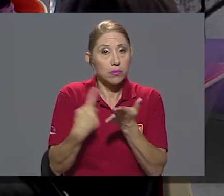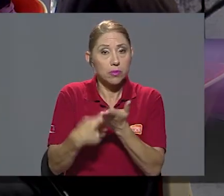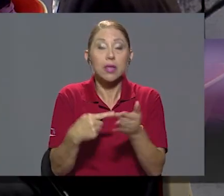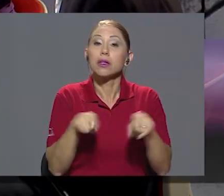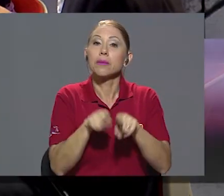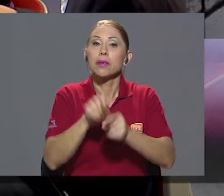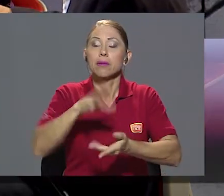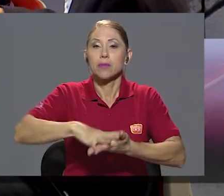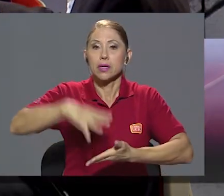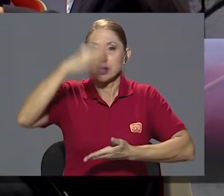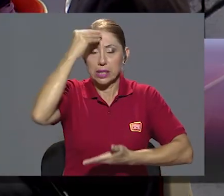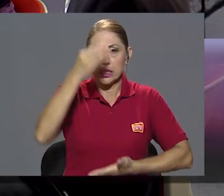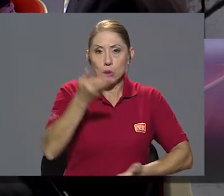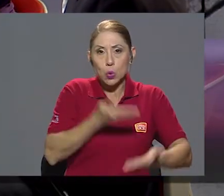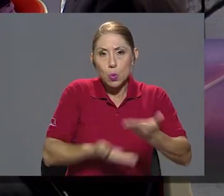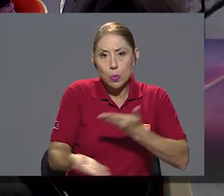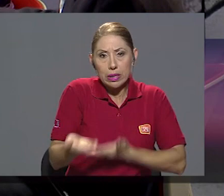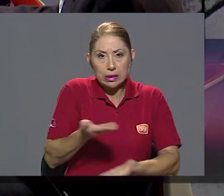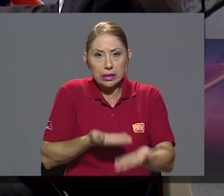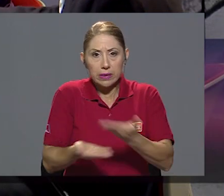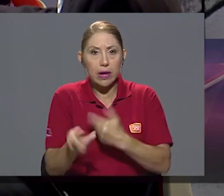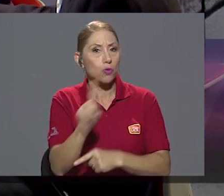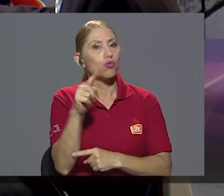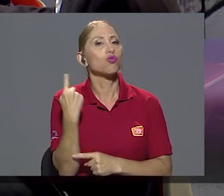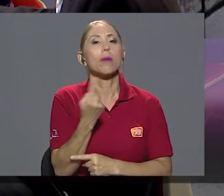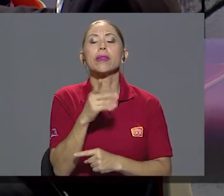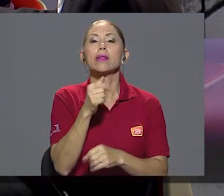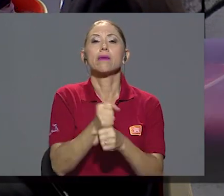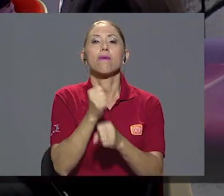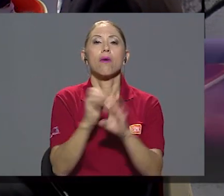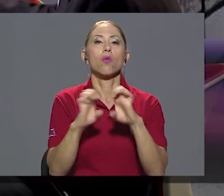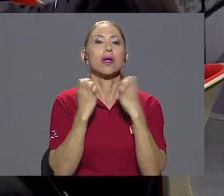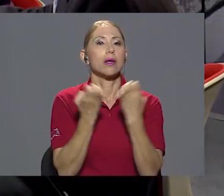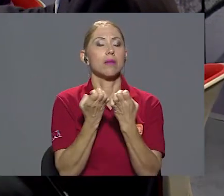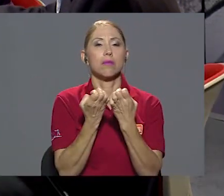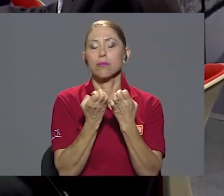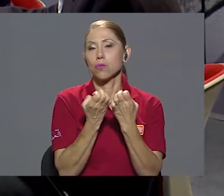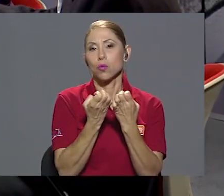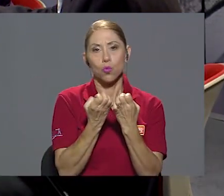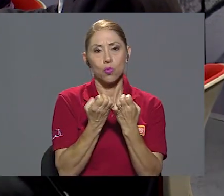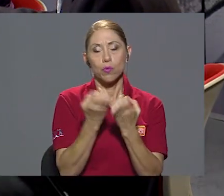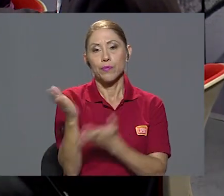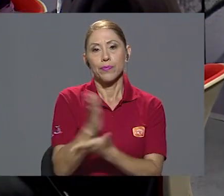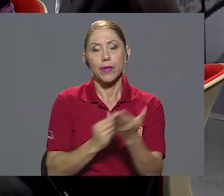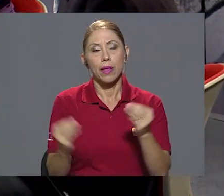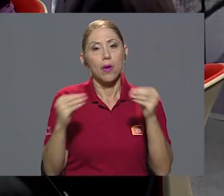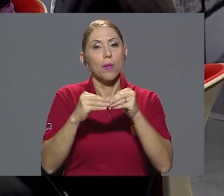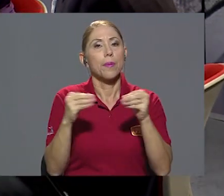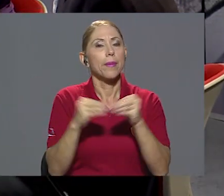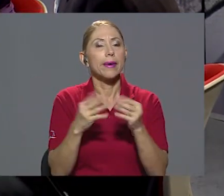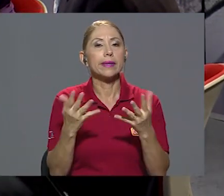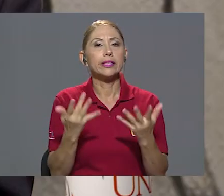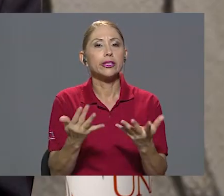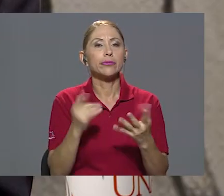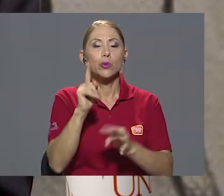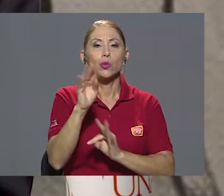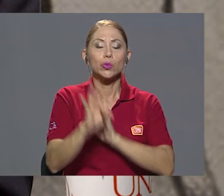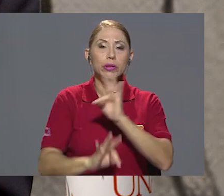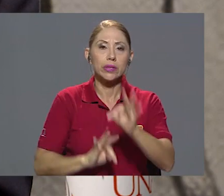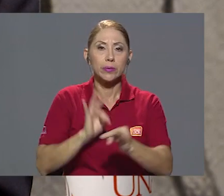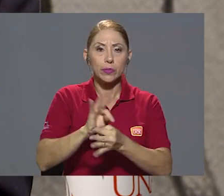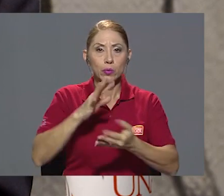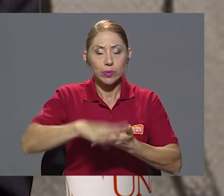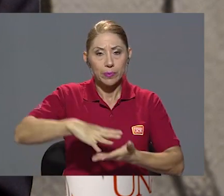por ejemplo, no únicamente hablar de trabajo en equipo, sino algo más en el sentido de un tipo